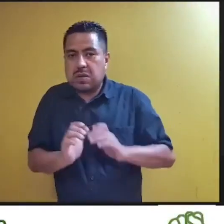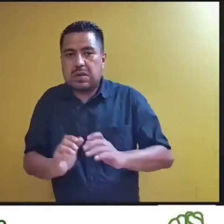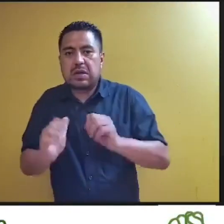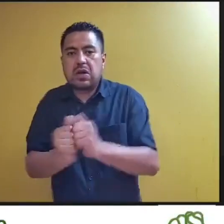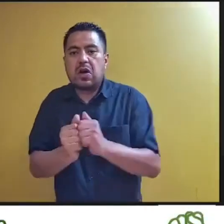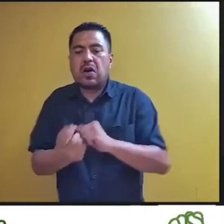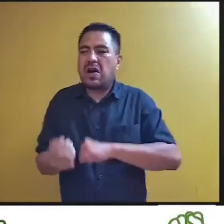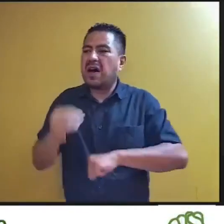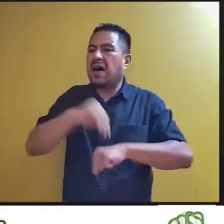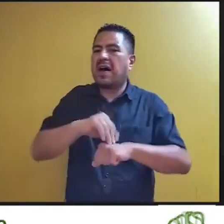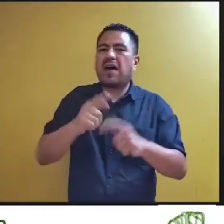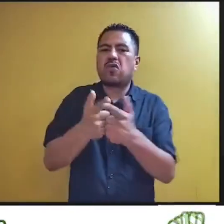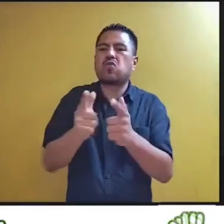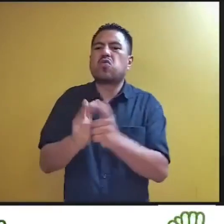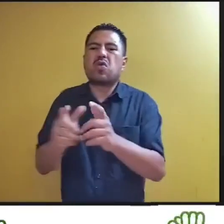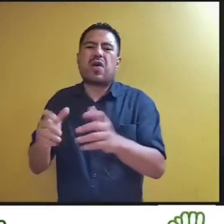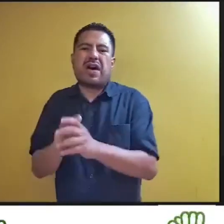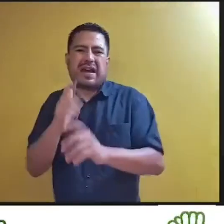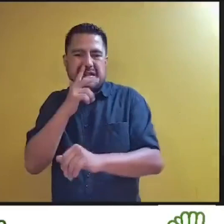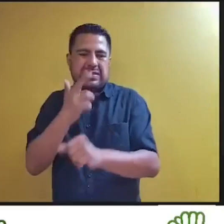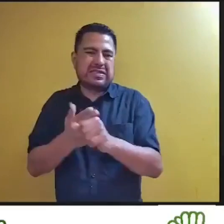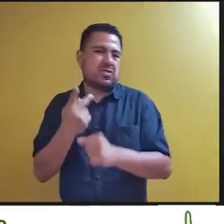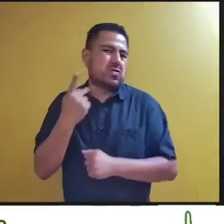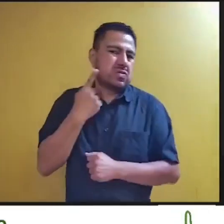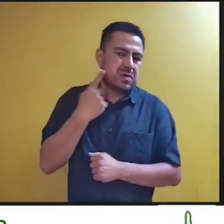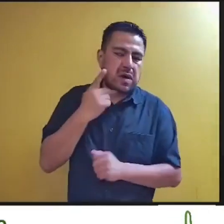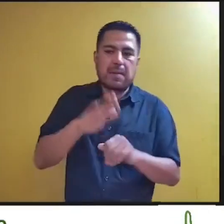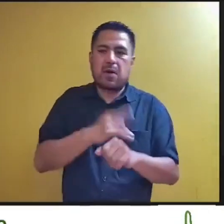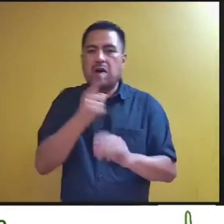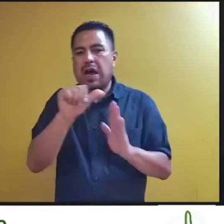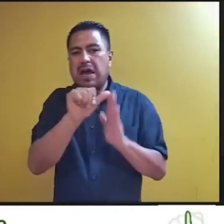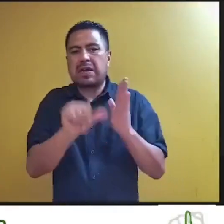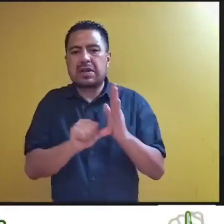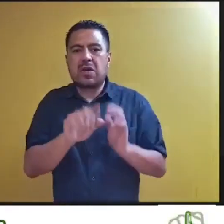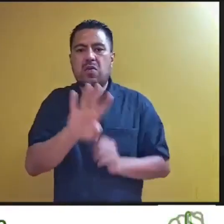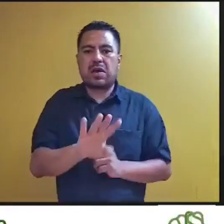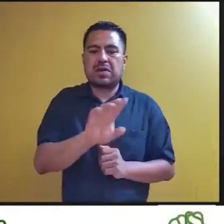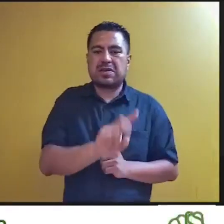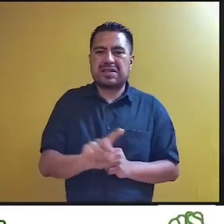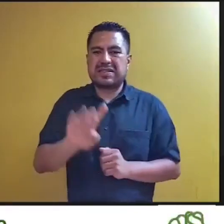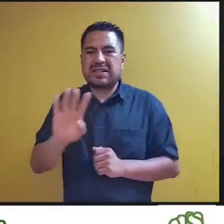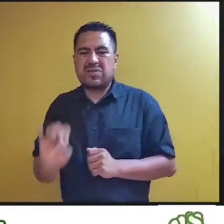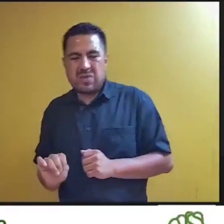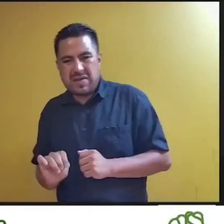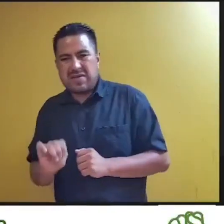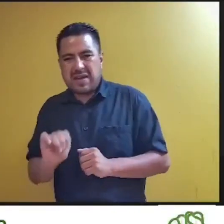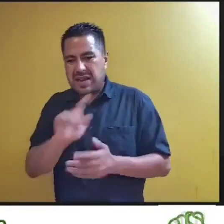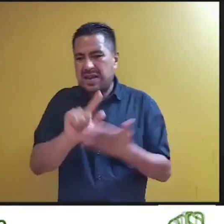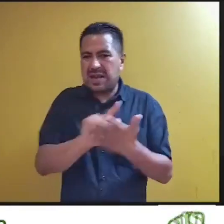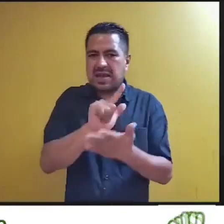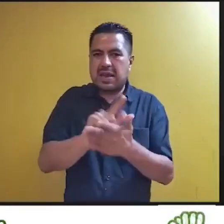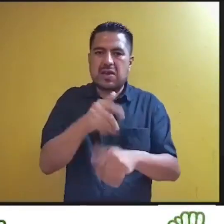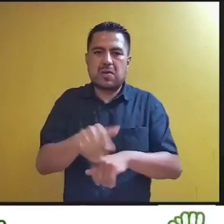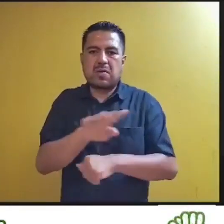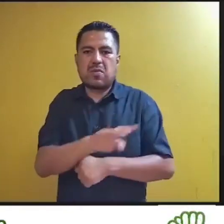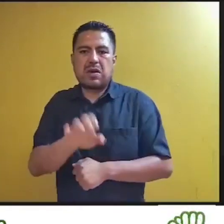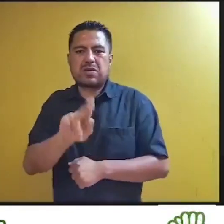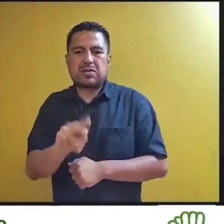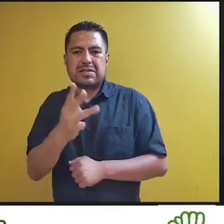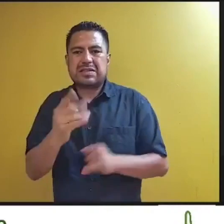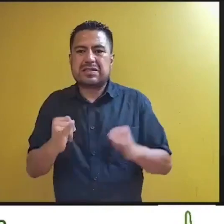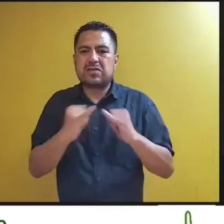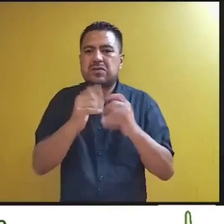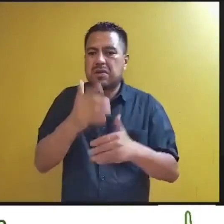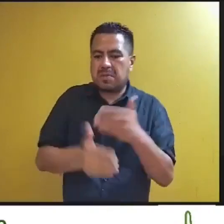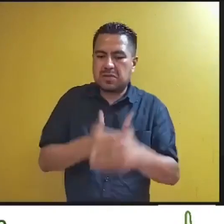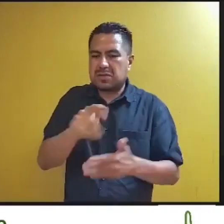deslinde formulado por el partido actor, ello porque los artículos 435 y 439 de la Ley número 483 de Instituciones